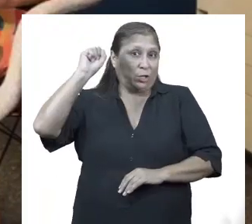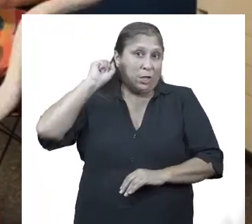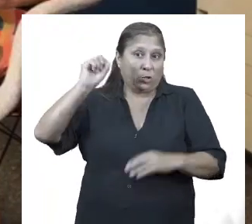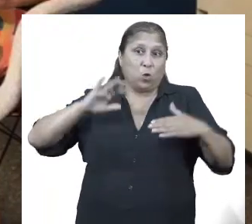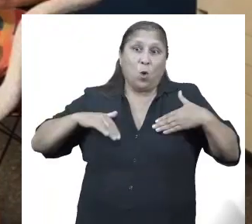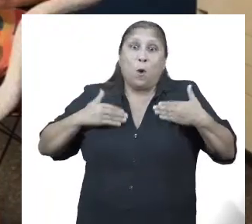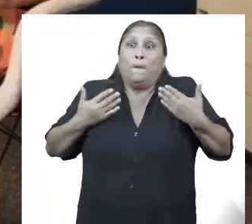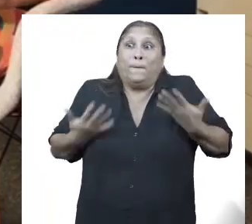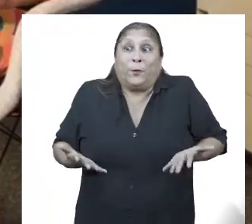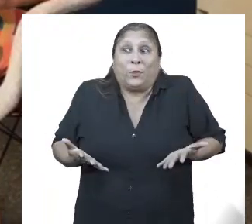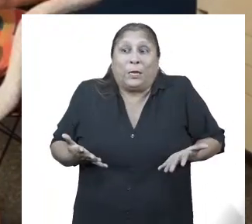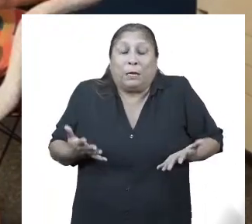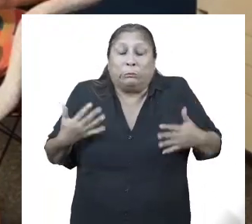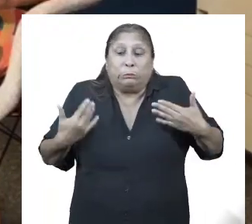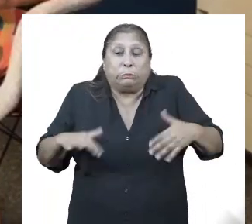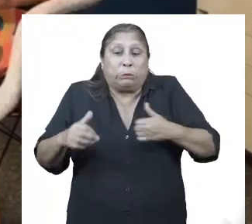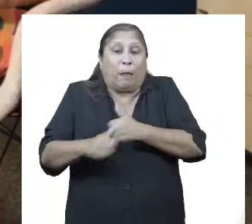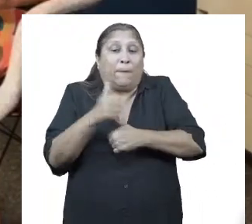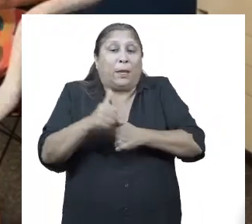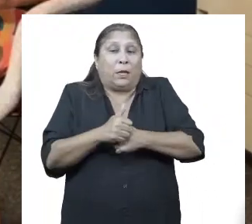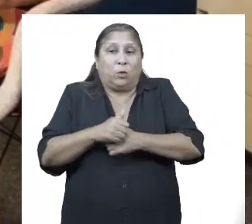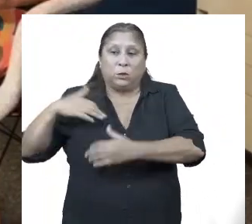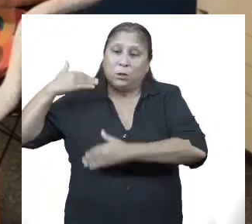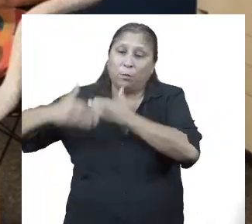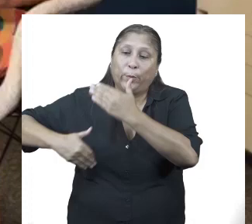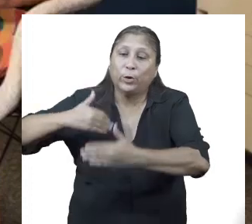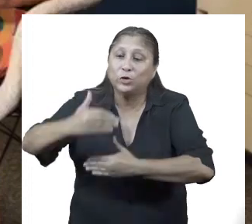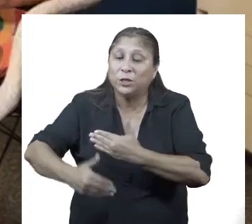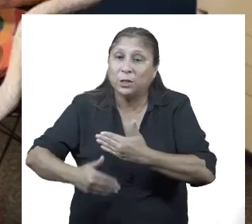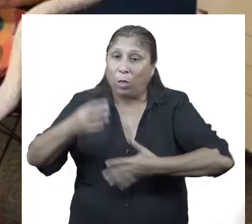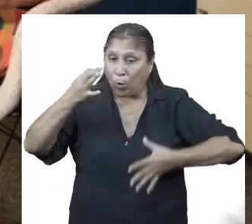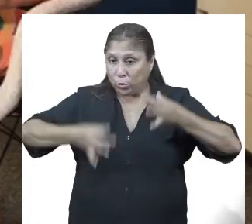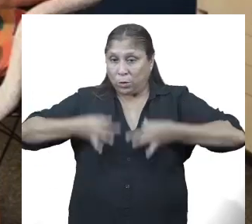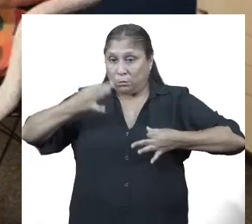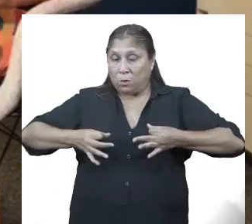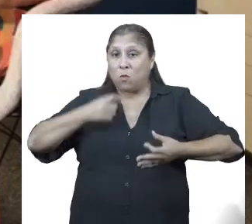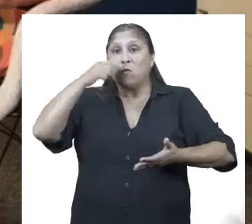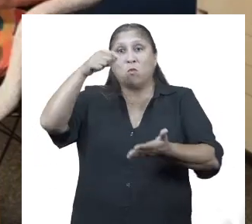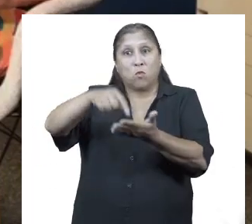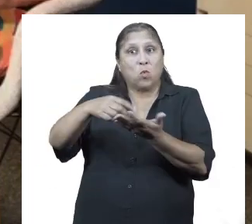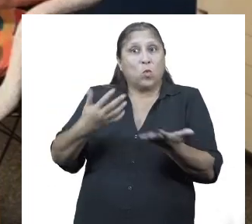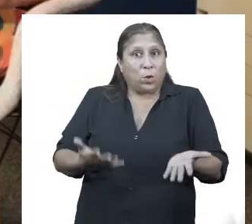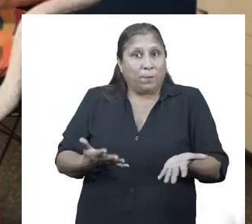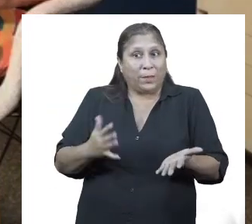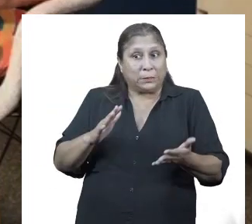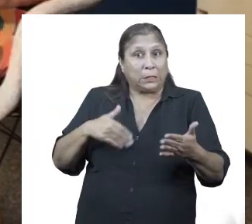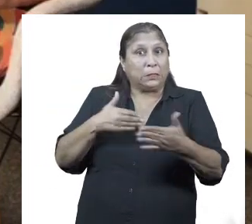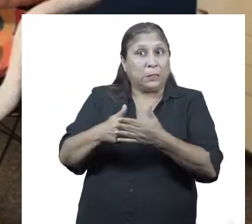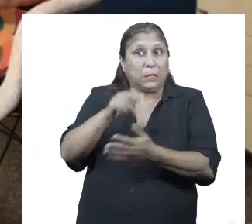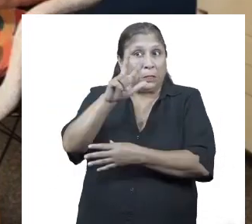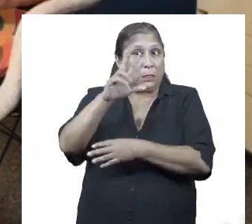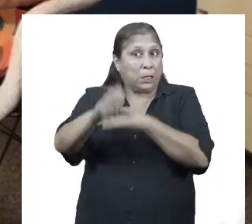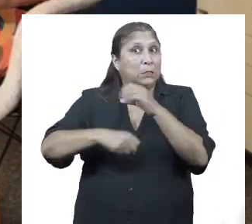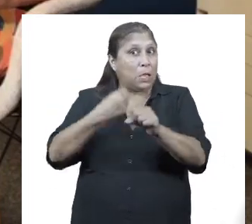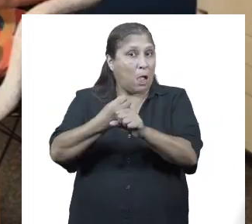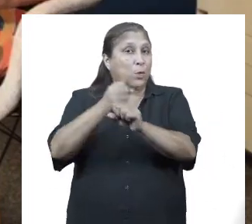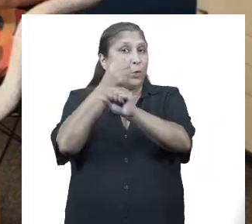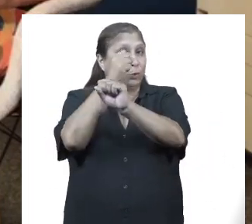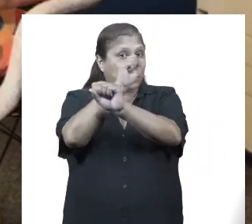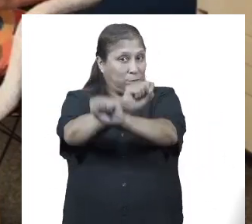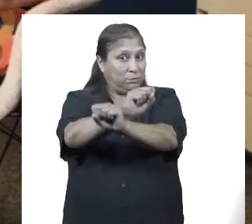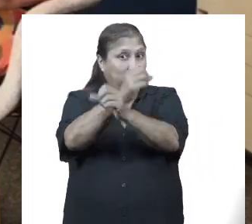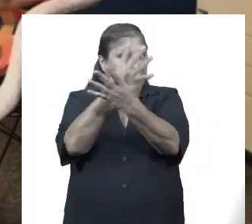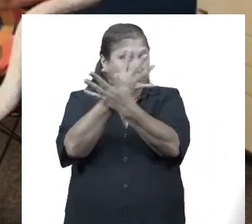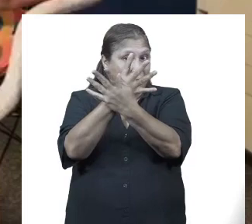derechos, podría correr el riesgo de ser procesado penalmente con una pena que llega hasta los 3 años de cárcel, ¿no?